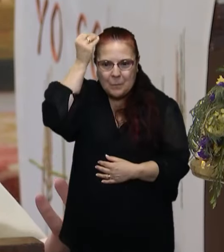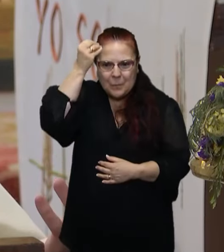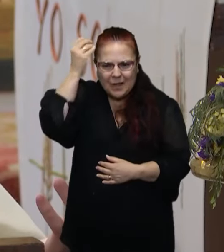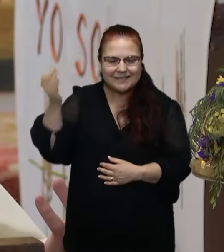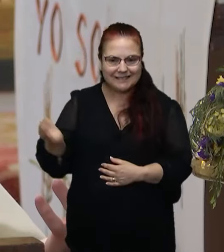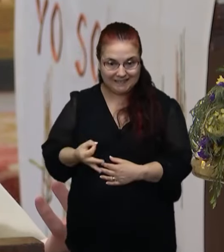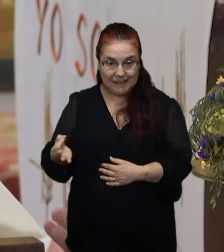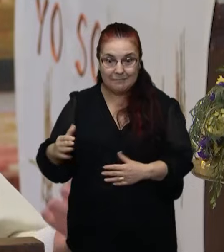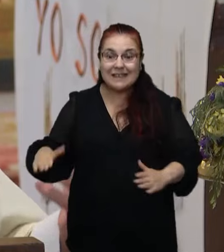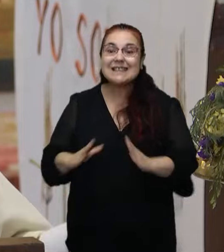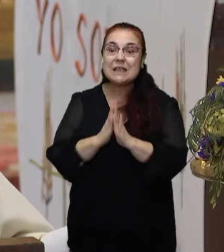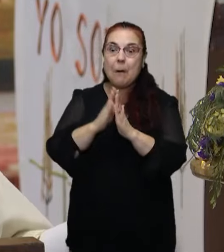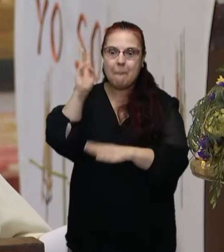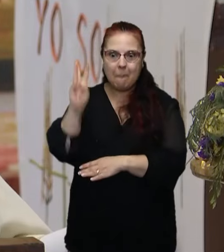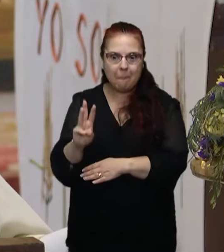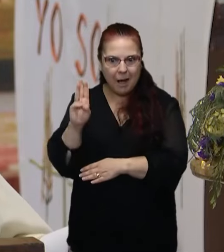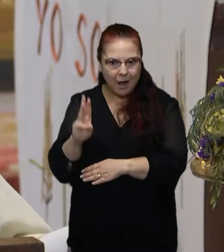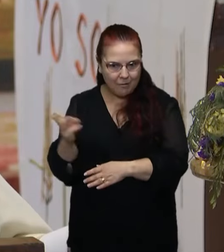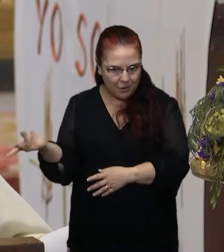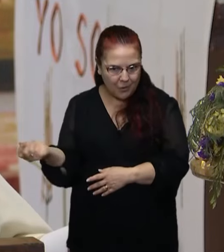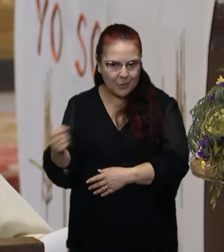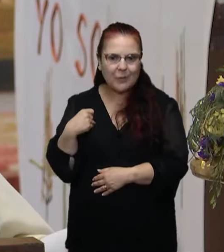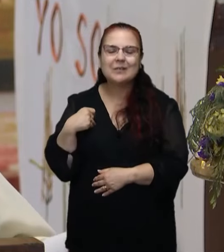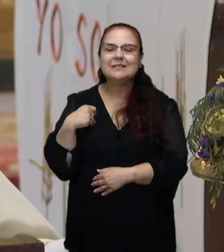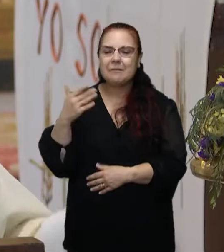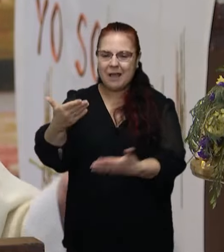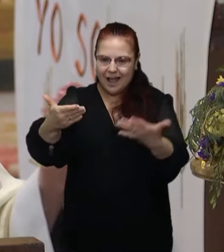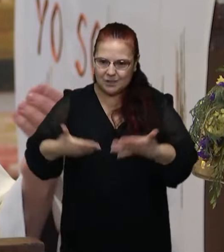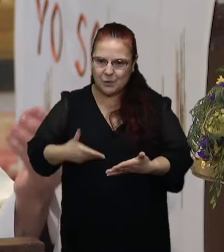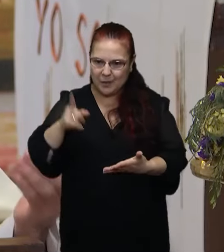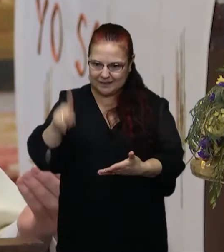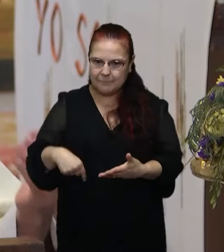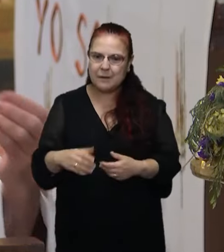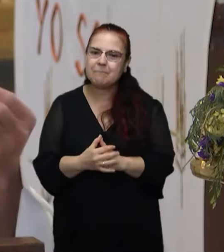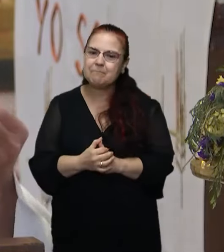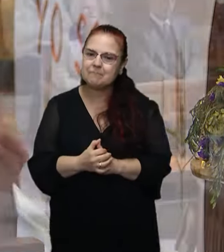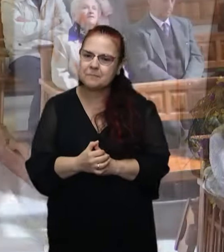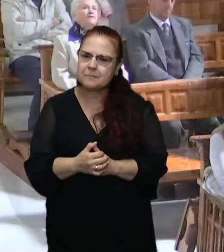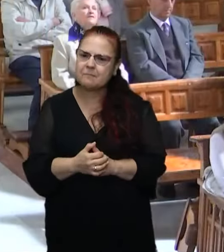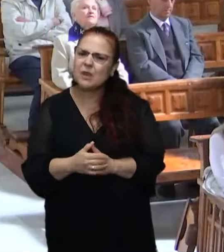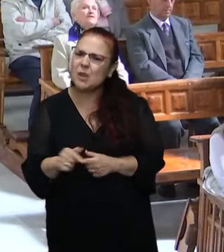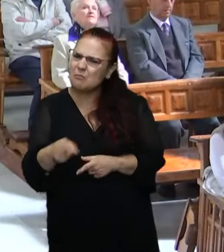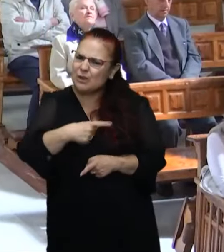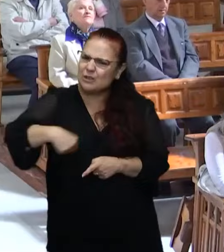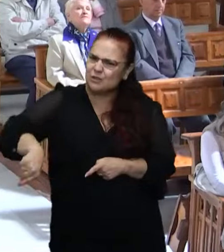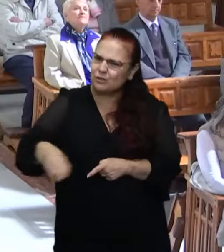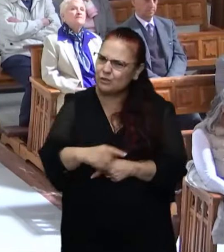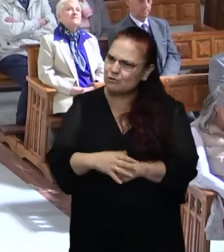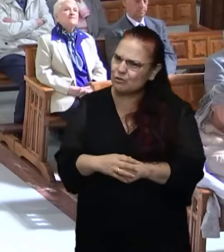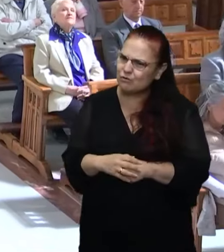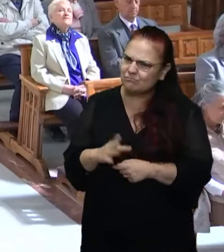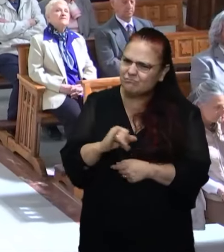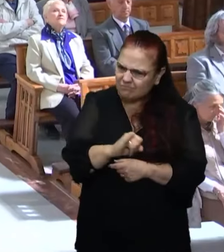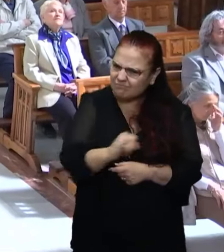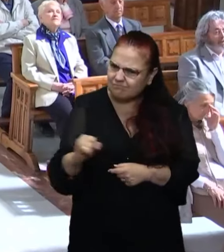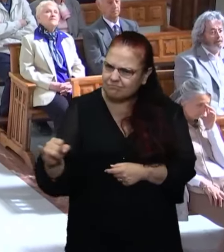ayuda también. Pregunta: ¿qué tenéis que no hayáis recibido?